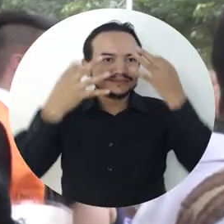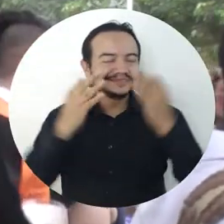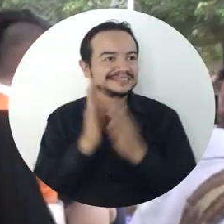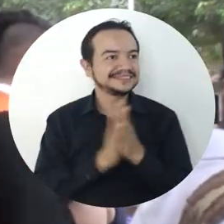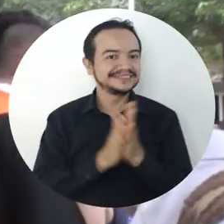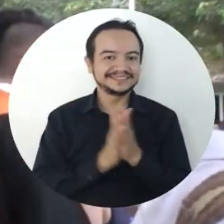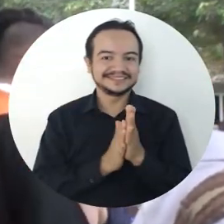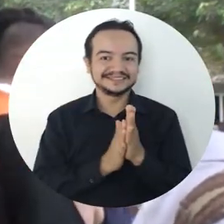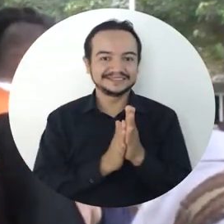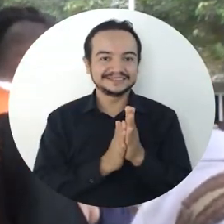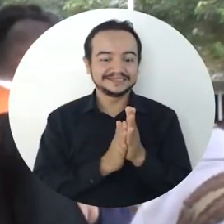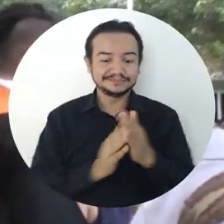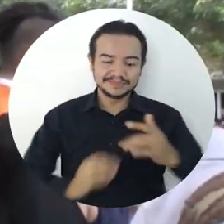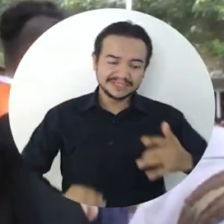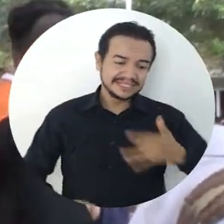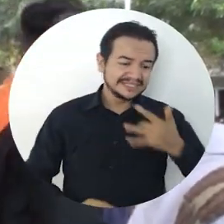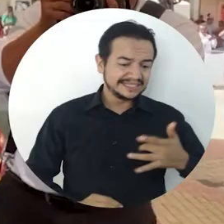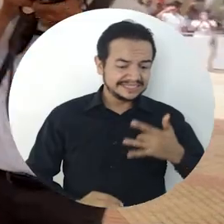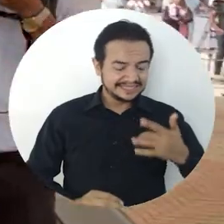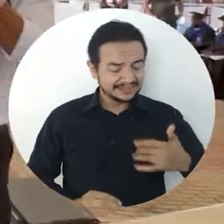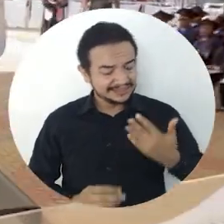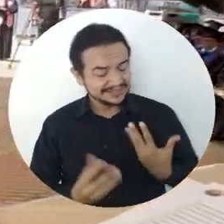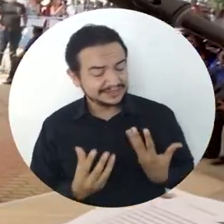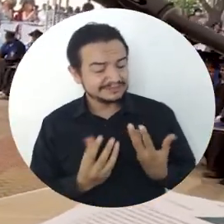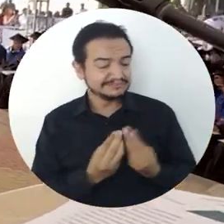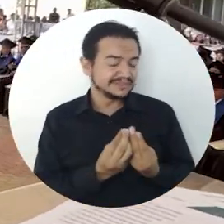este momento mis compañeros